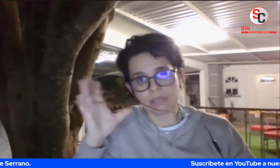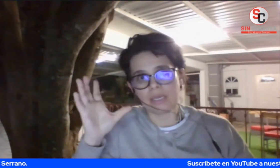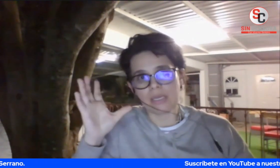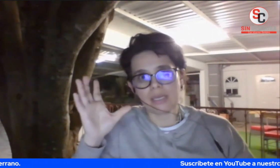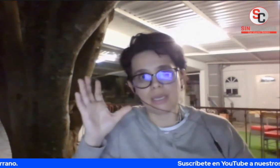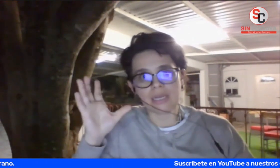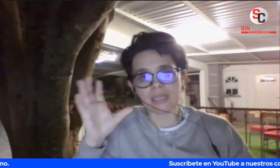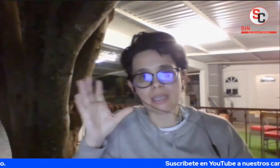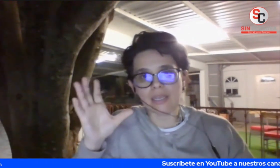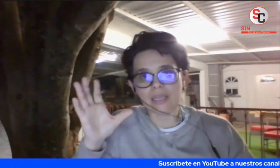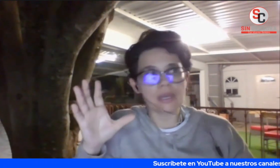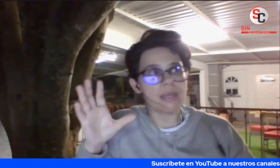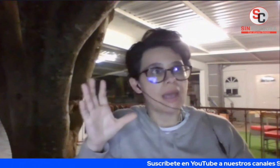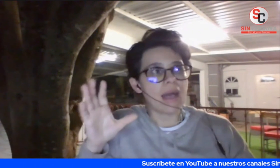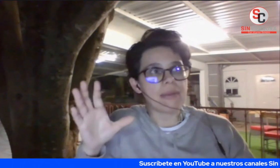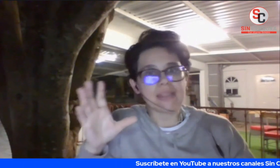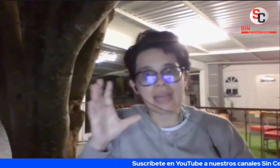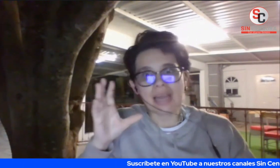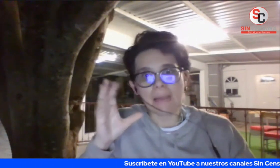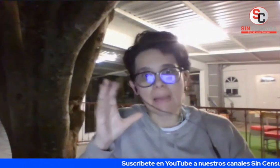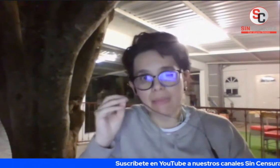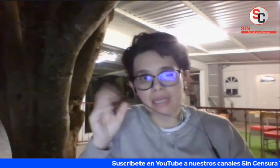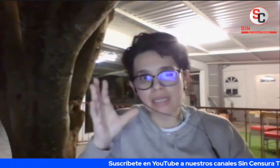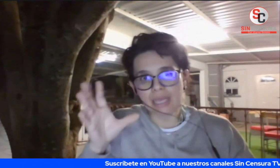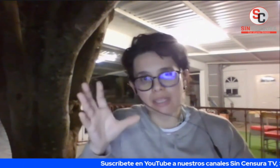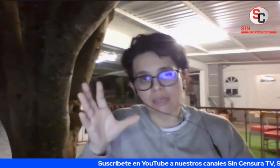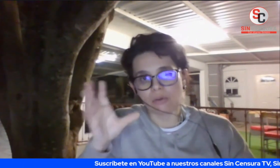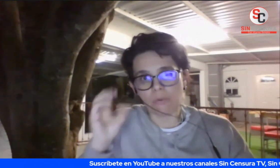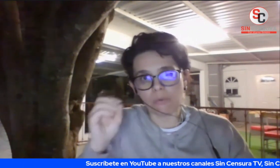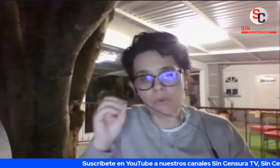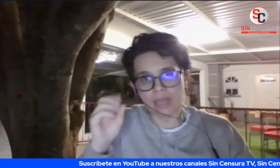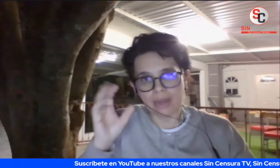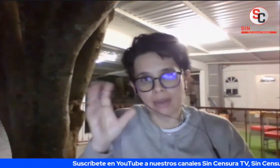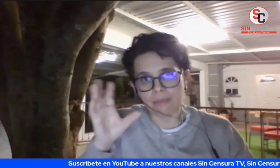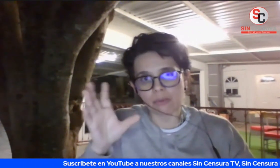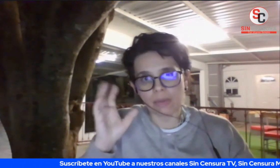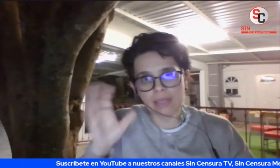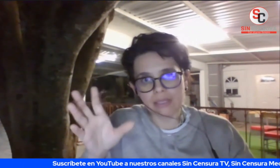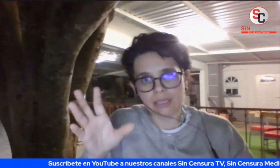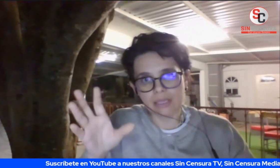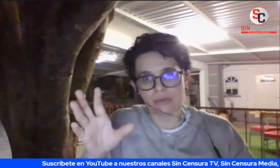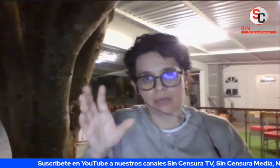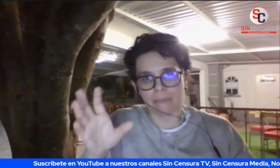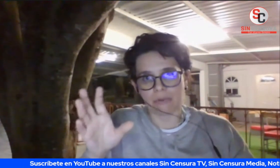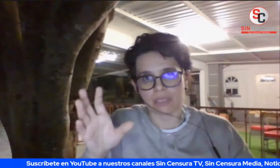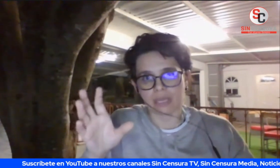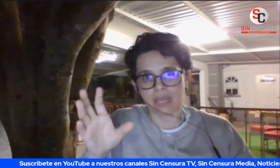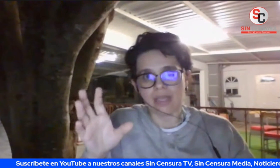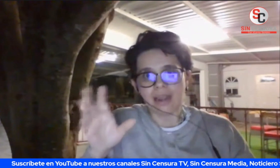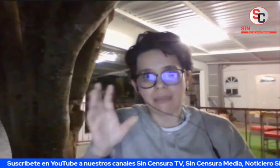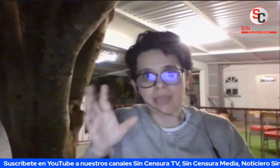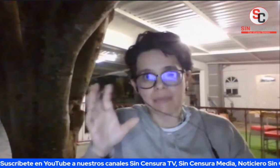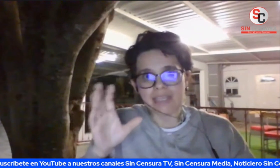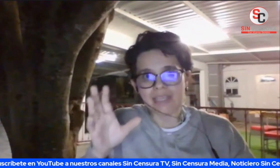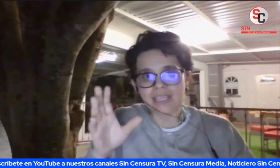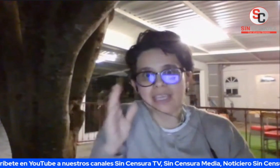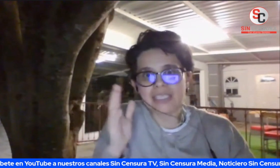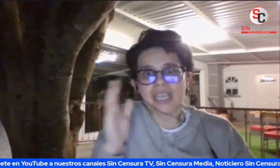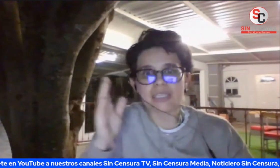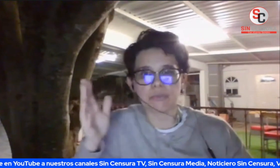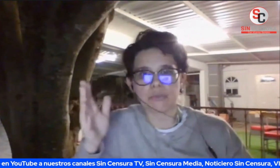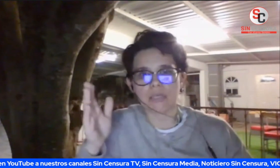todo Enrique Dussel, habla de la viabilidad como un elemento ético en la política, la viabilidad,